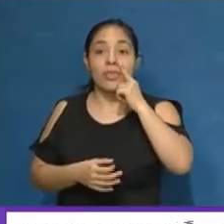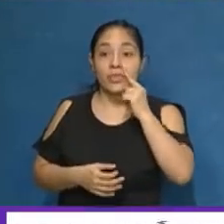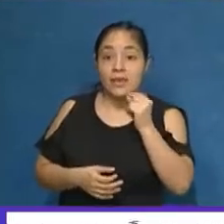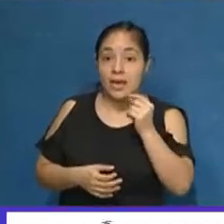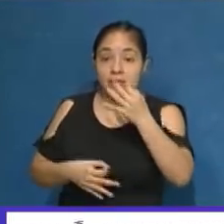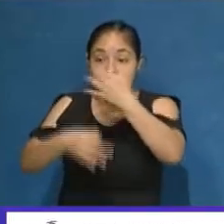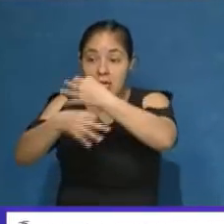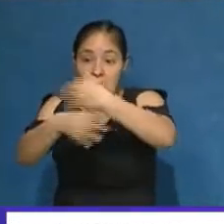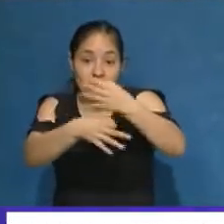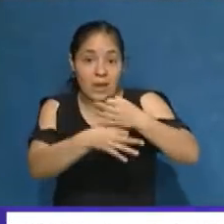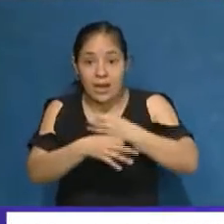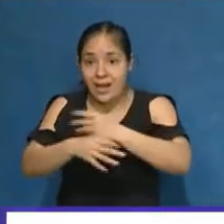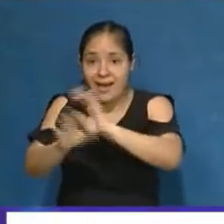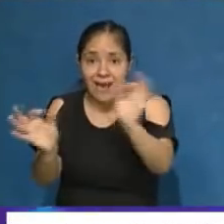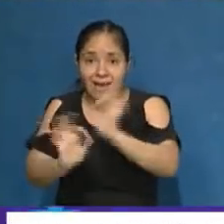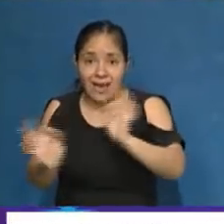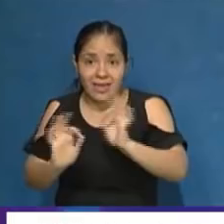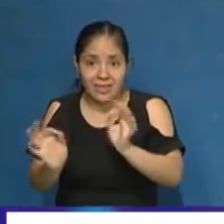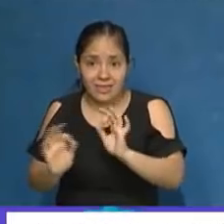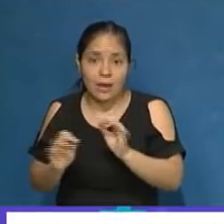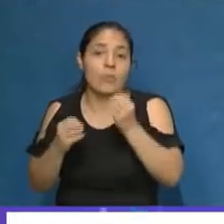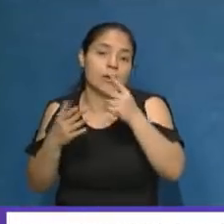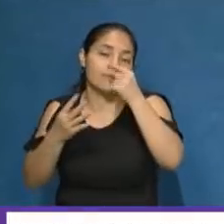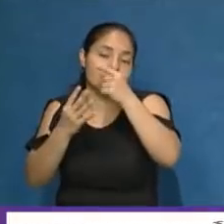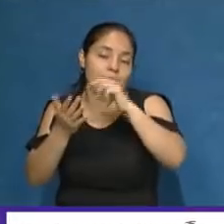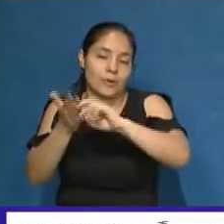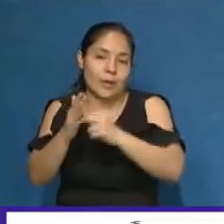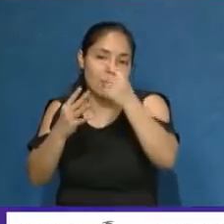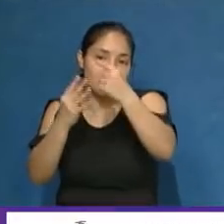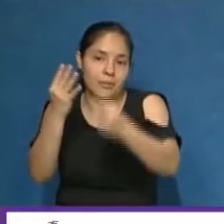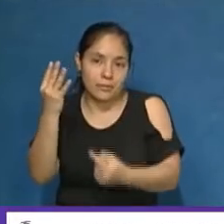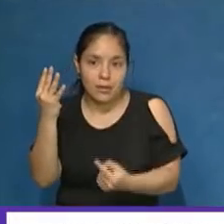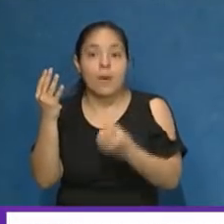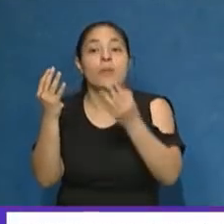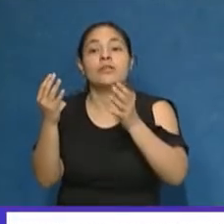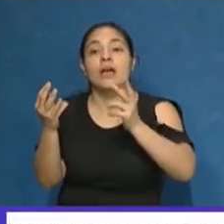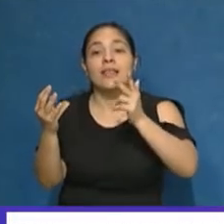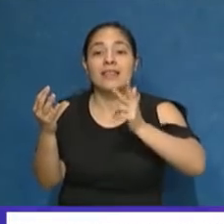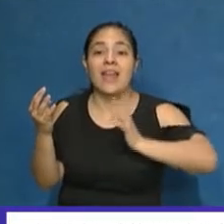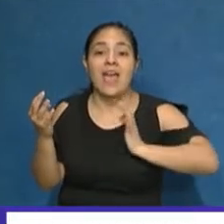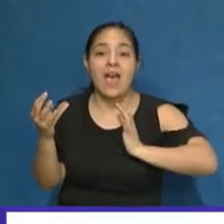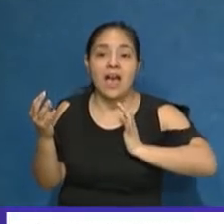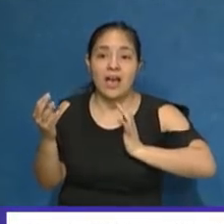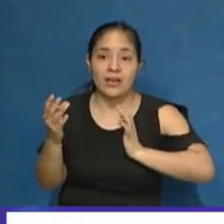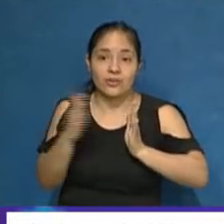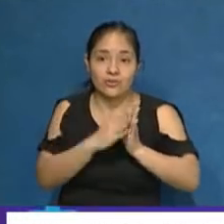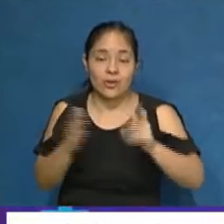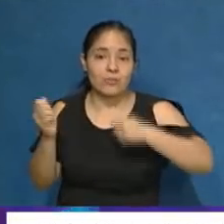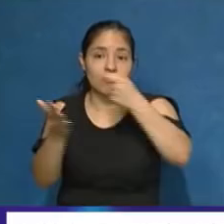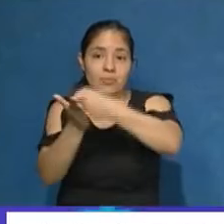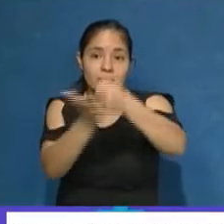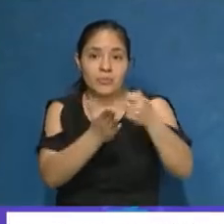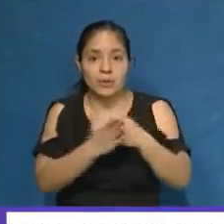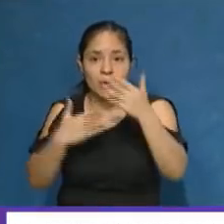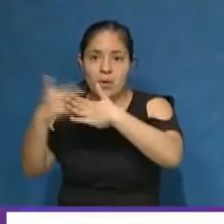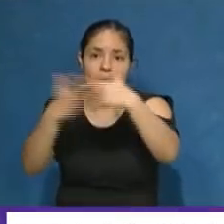estaban sucediendo lo que se suponía que tenía que suceder, por diversas razones. Por eso es que ya llevamos 3 años con una inversión récord en infraestructura.